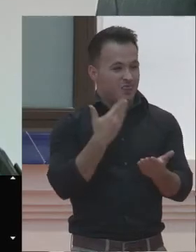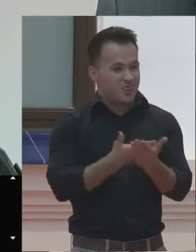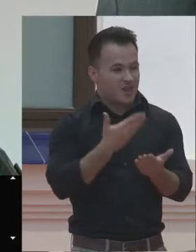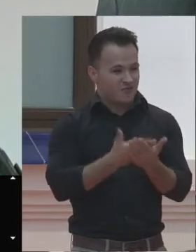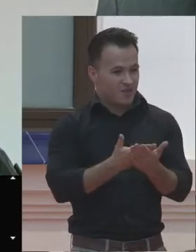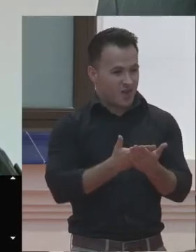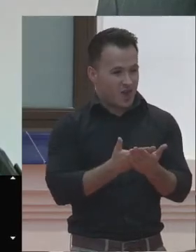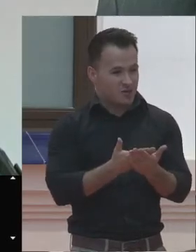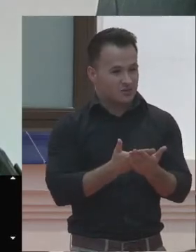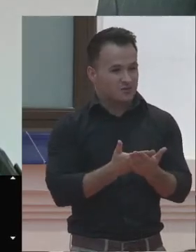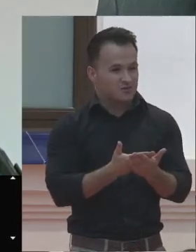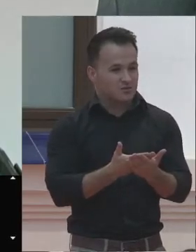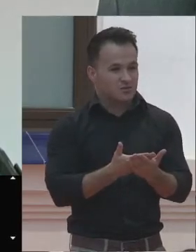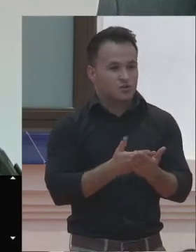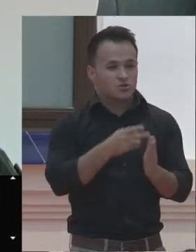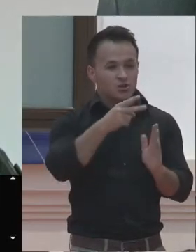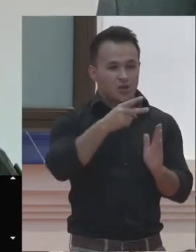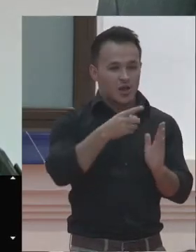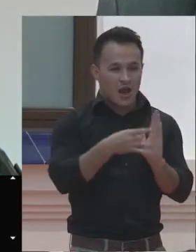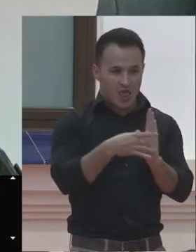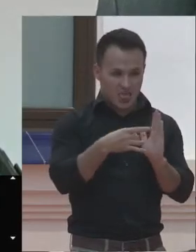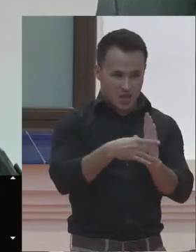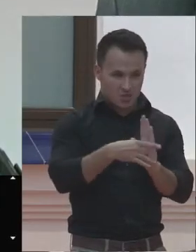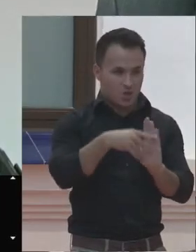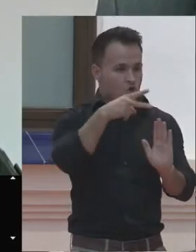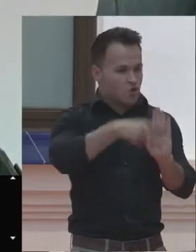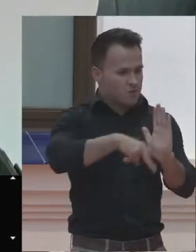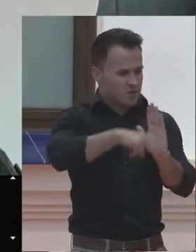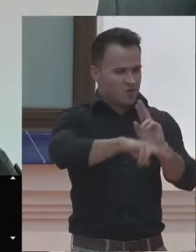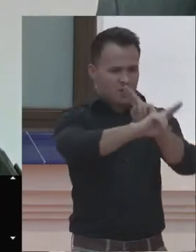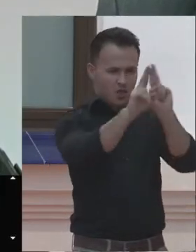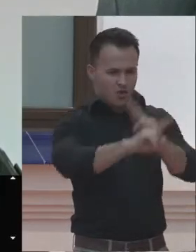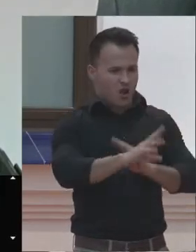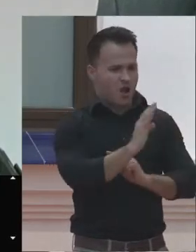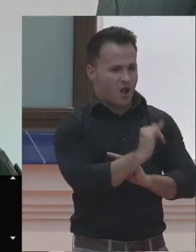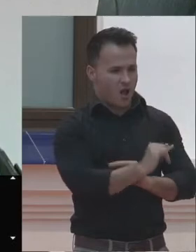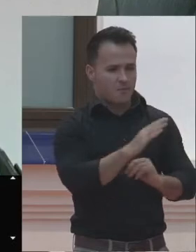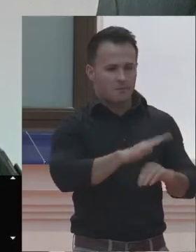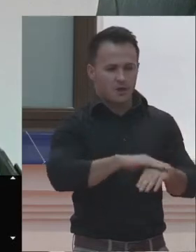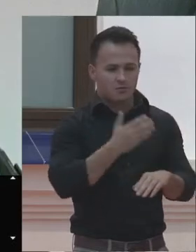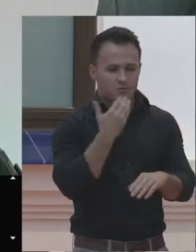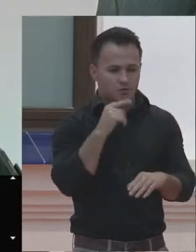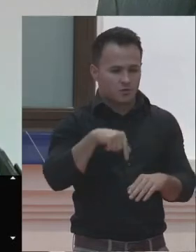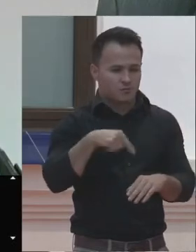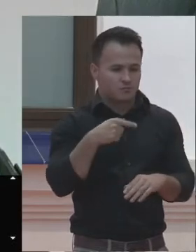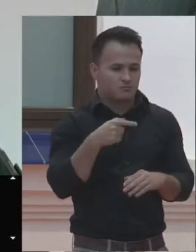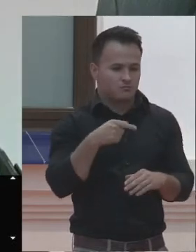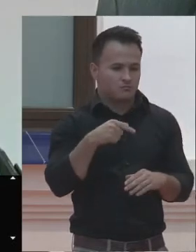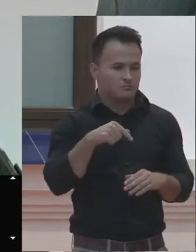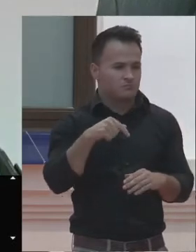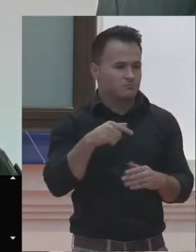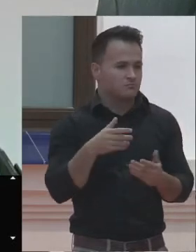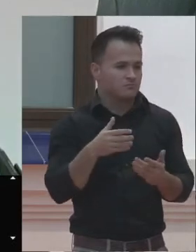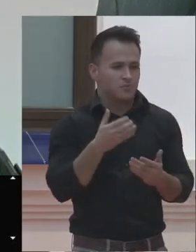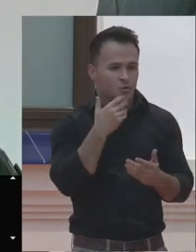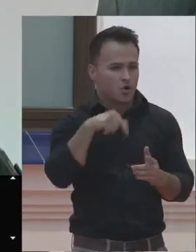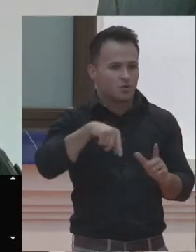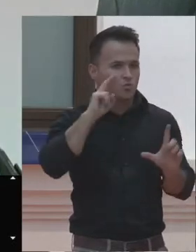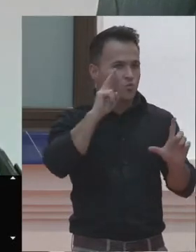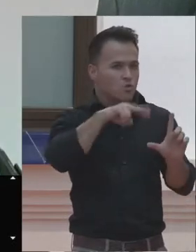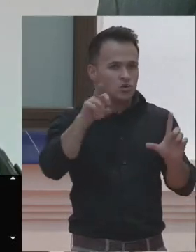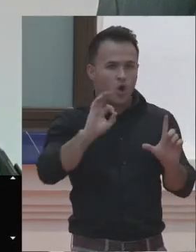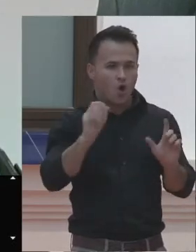ya normativa internacional o nacional, por ejemplo, para poder decir que este magnífico museo